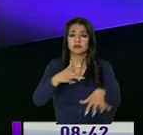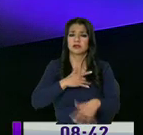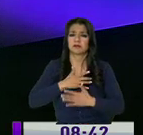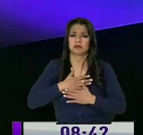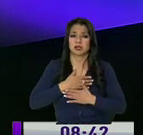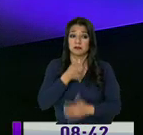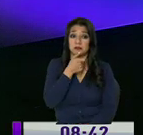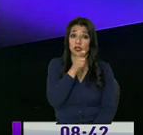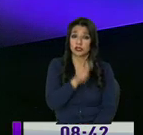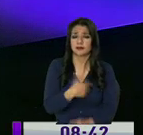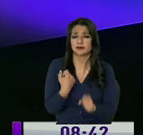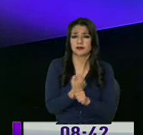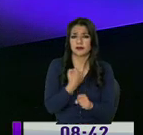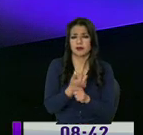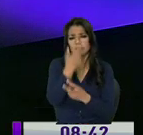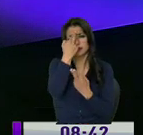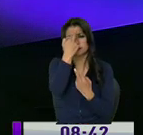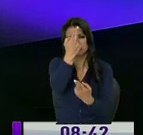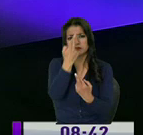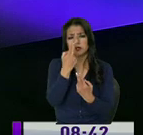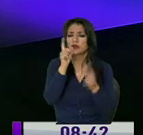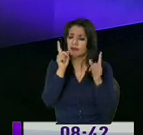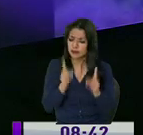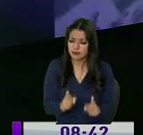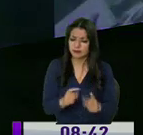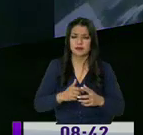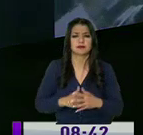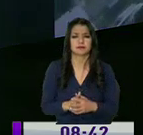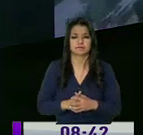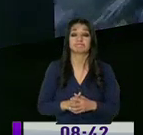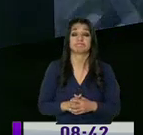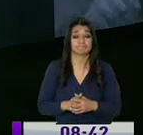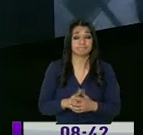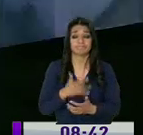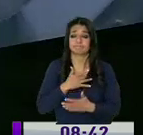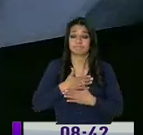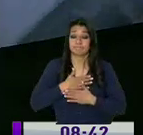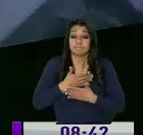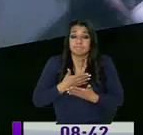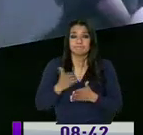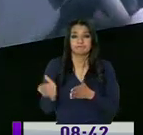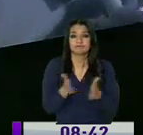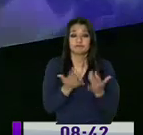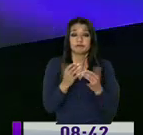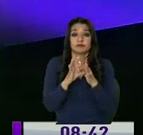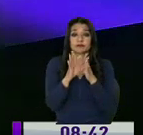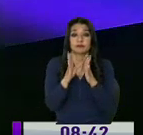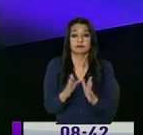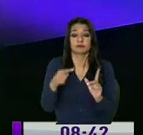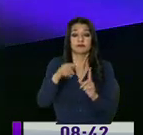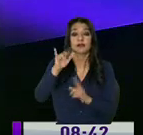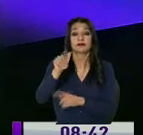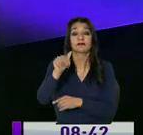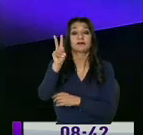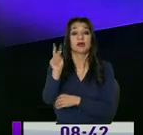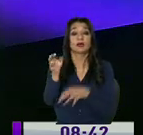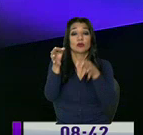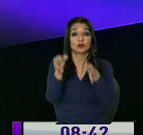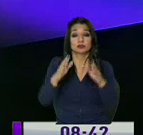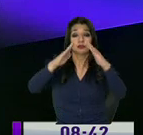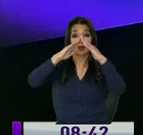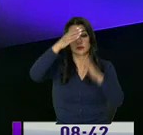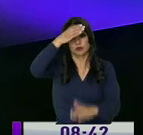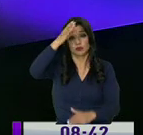Lamentablemente, la violencia y la irracionalidad a ratos nos gana. Qué pena realmente. Vamos con Iván Casamen, que está en la Casa de la